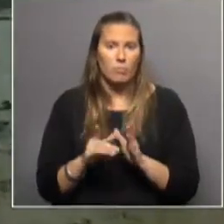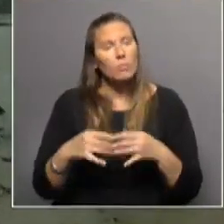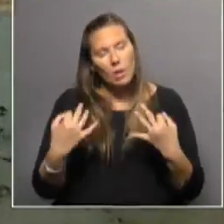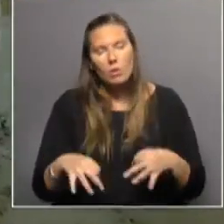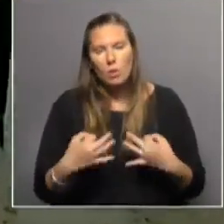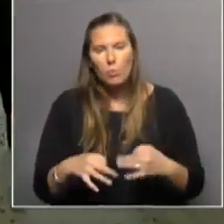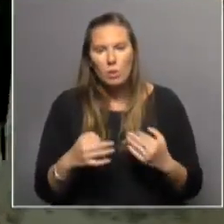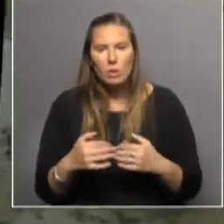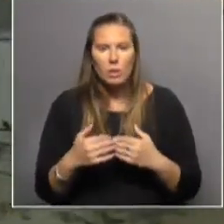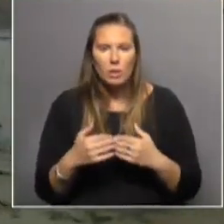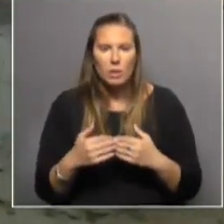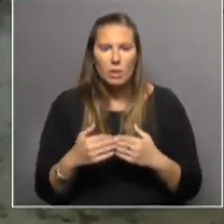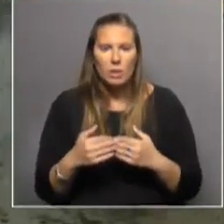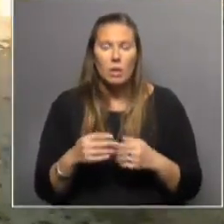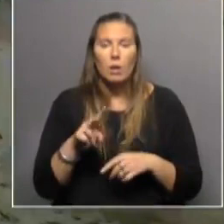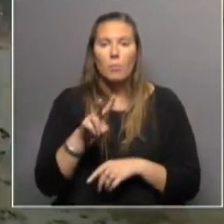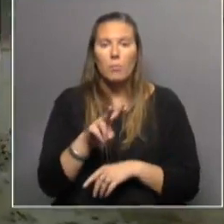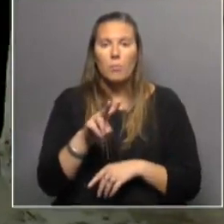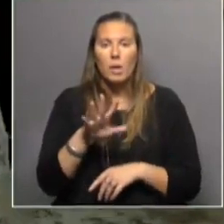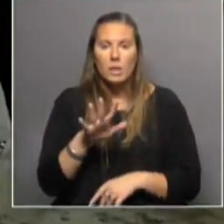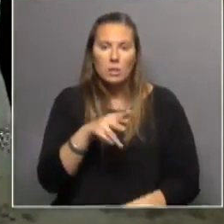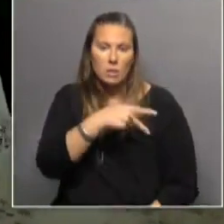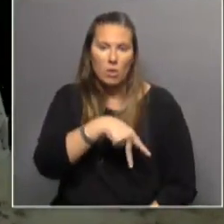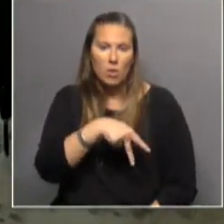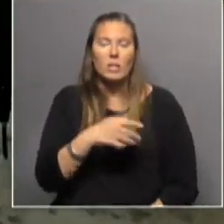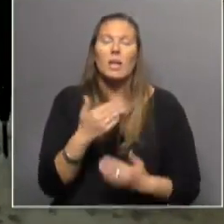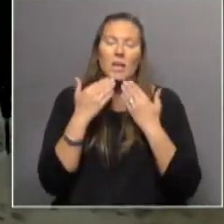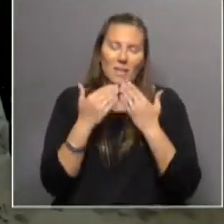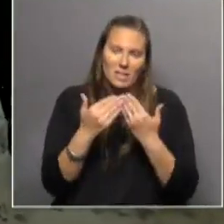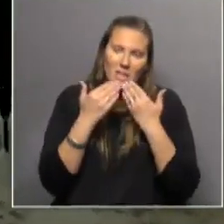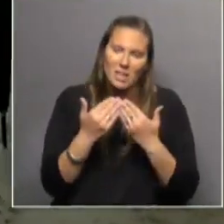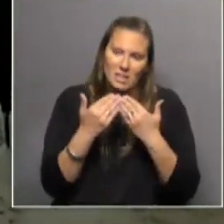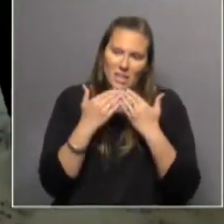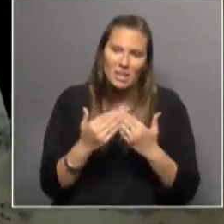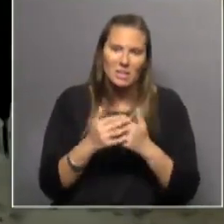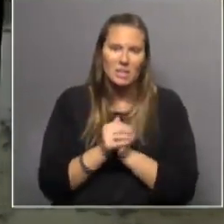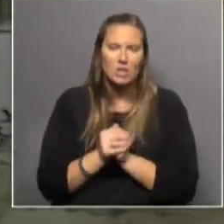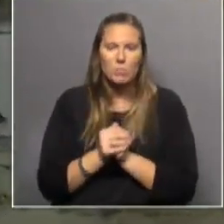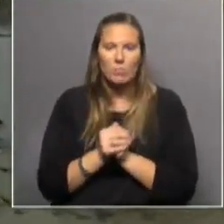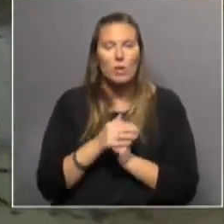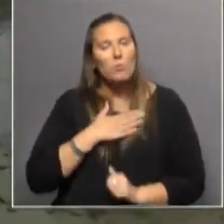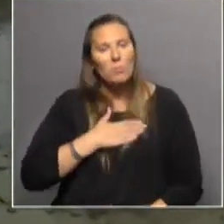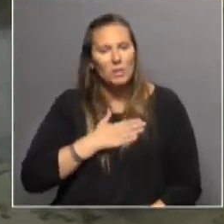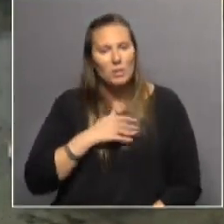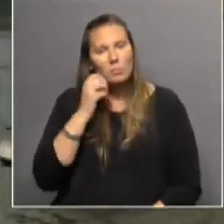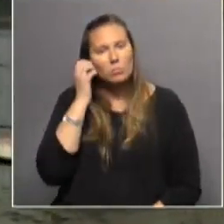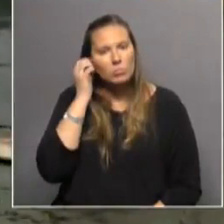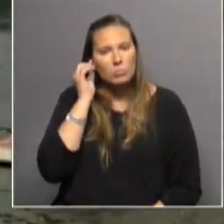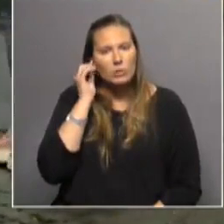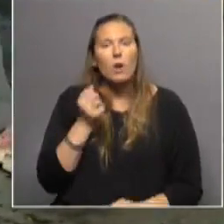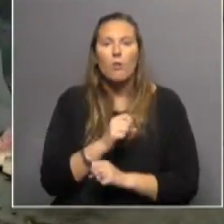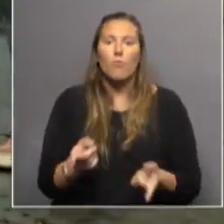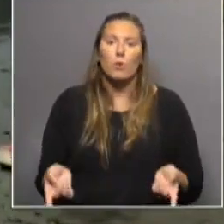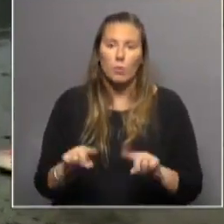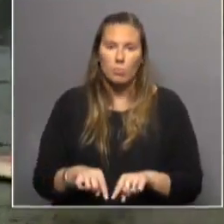Totalmente. Karina Ceballos desde la 25N. Muchas gracias. Muchas gracias. Gracias. Un placer. Podemos